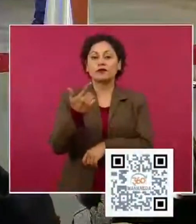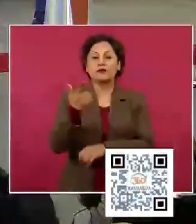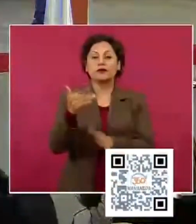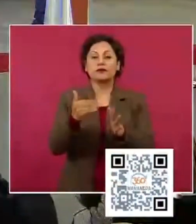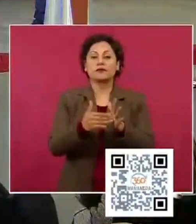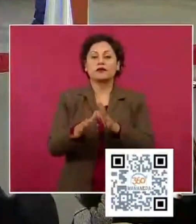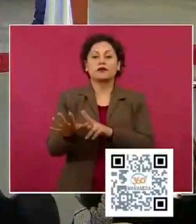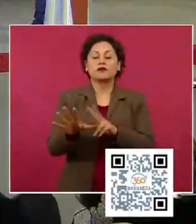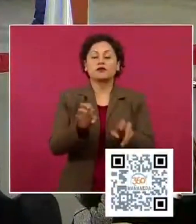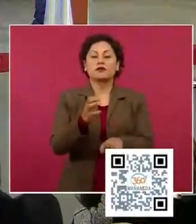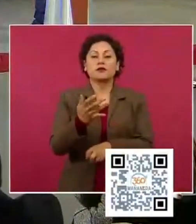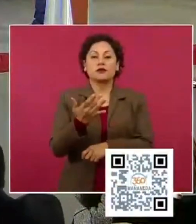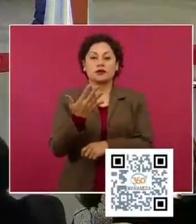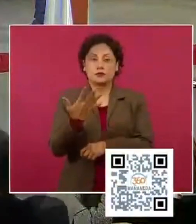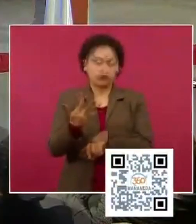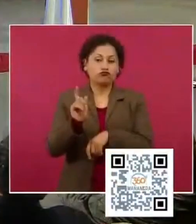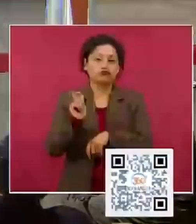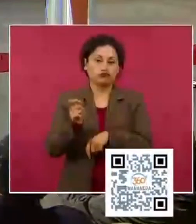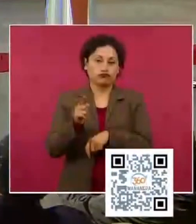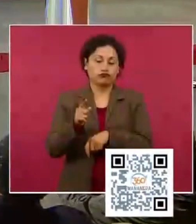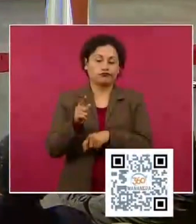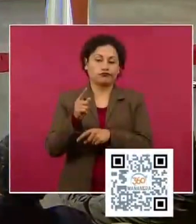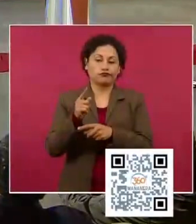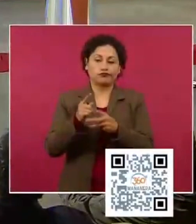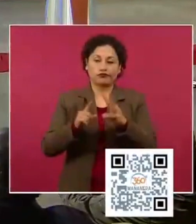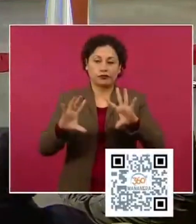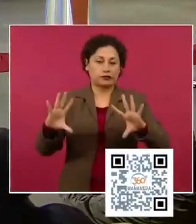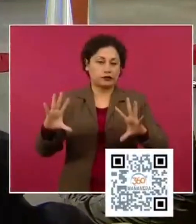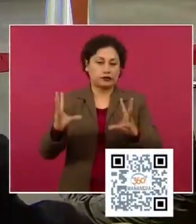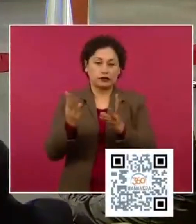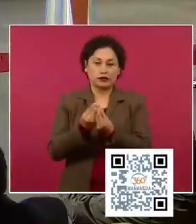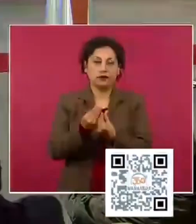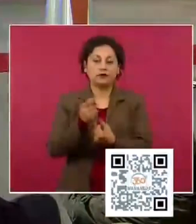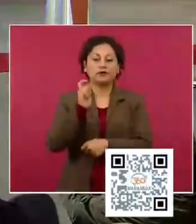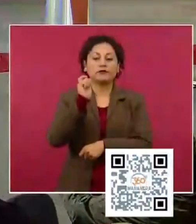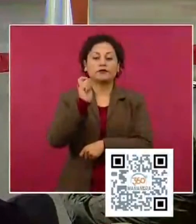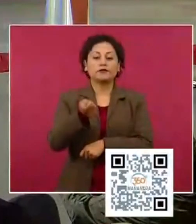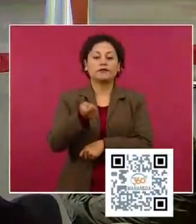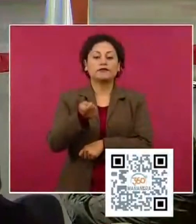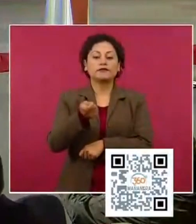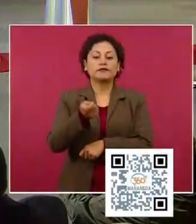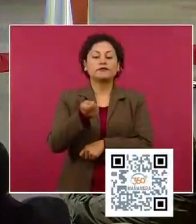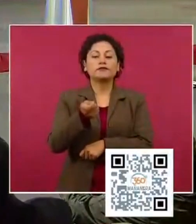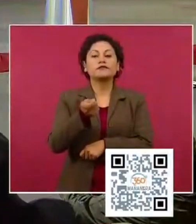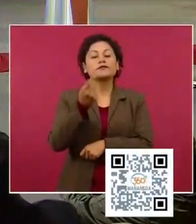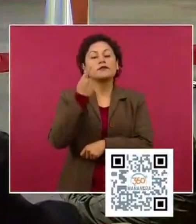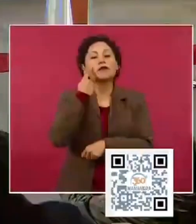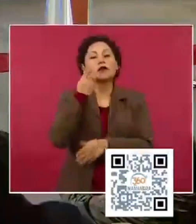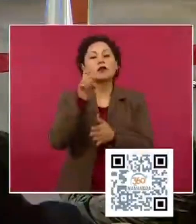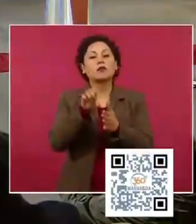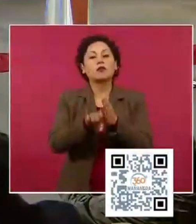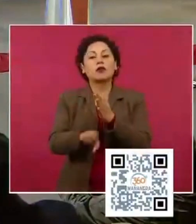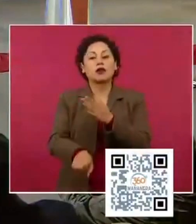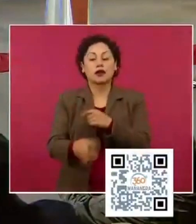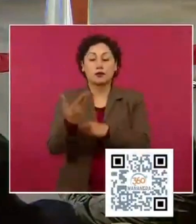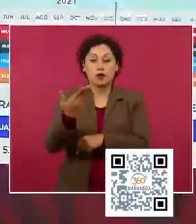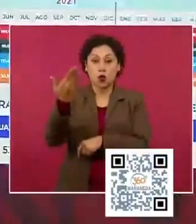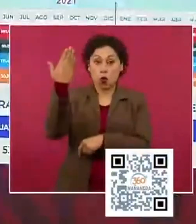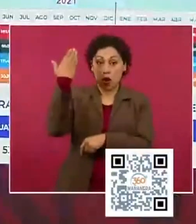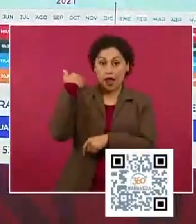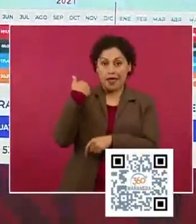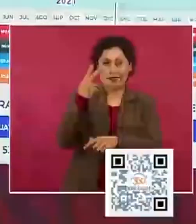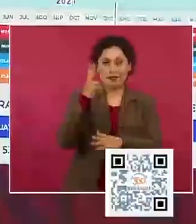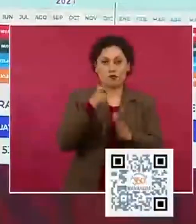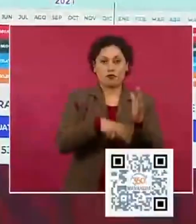157.855 ahí sí también hay sanción en resumen si anteriormente si esto lo hubiéramos visto en